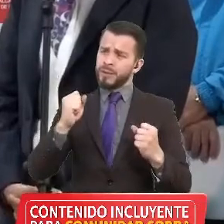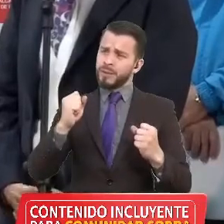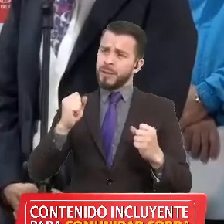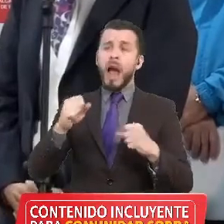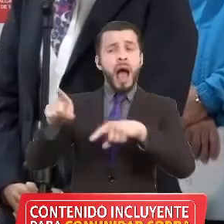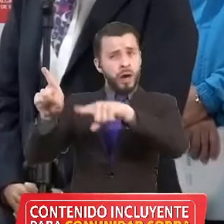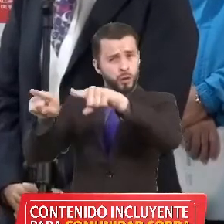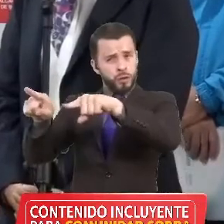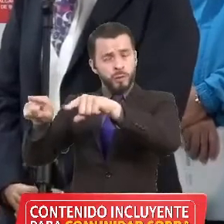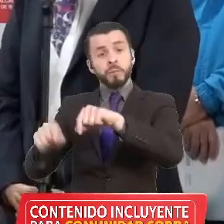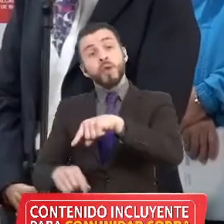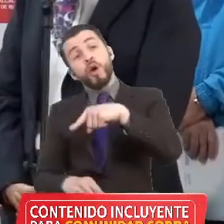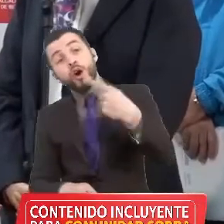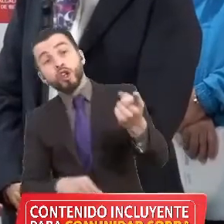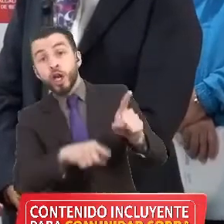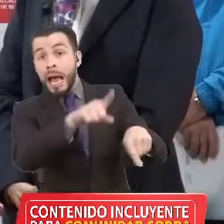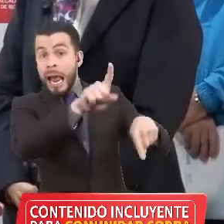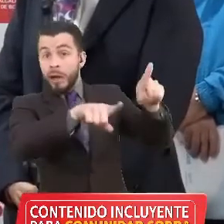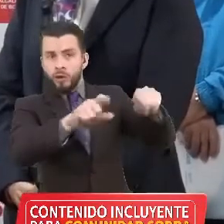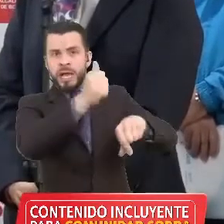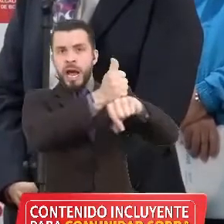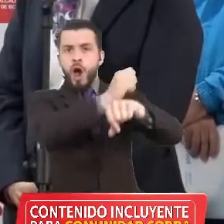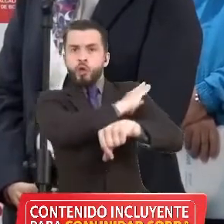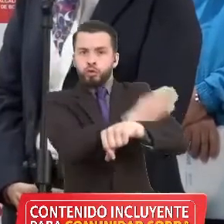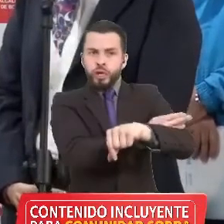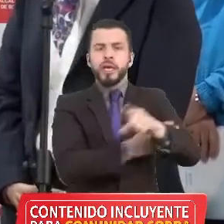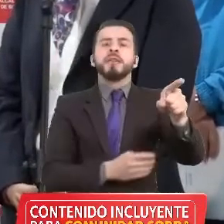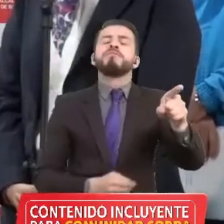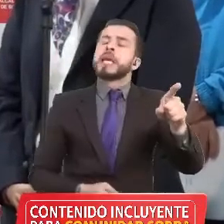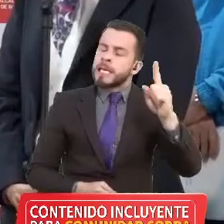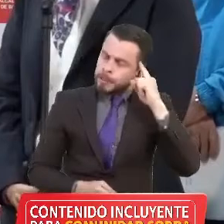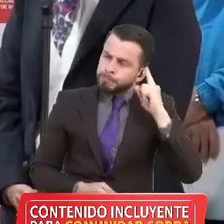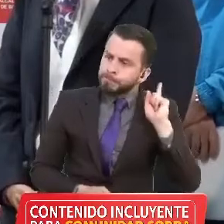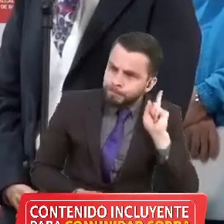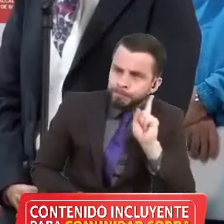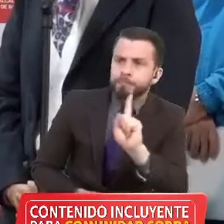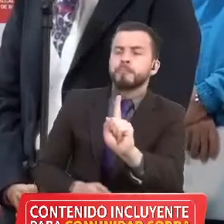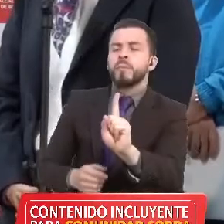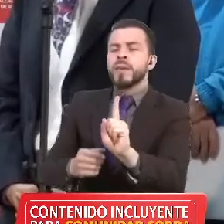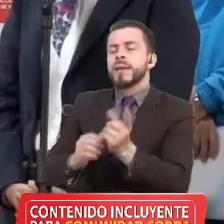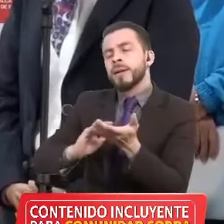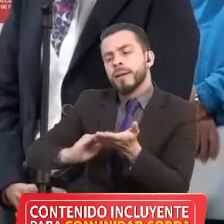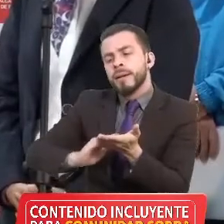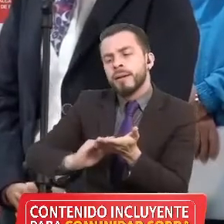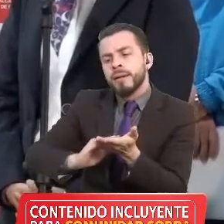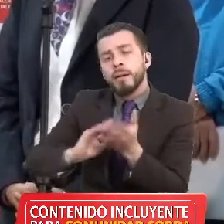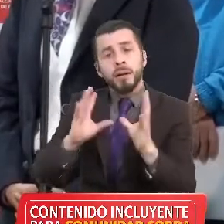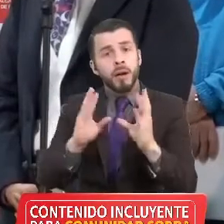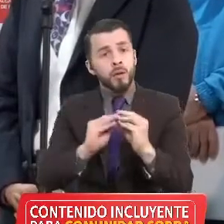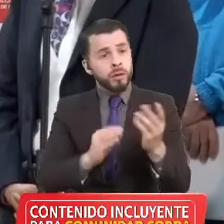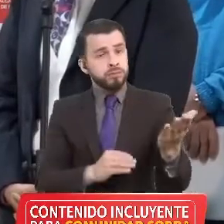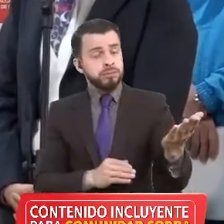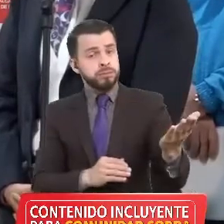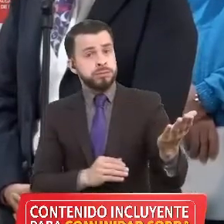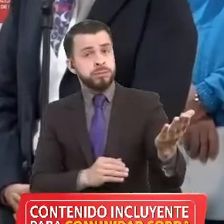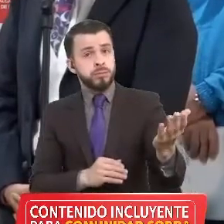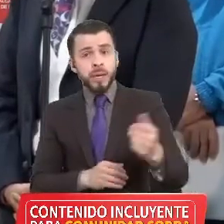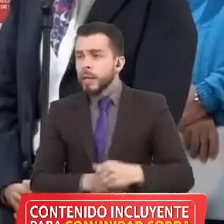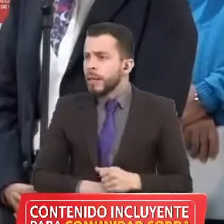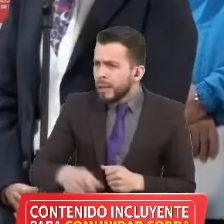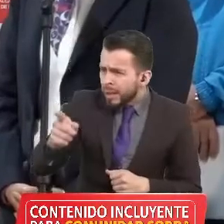desescalar tensiones que han entendido a los jóvenes que han ajustado sus respuestas